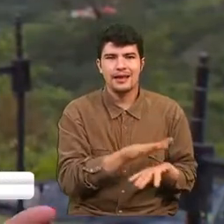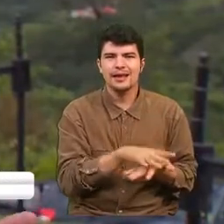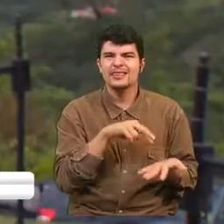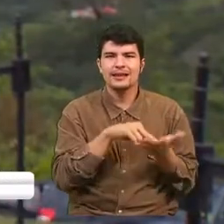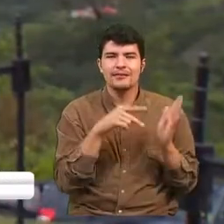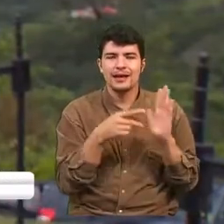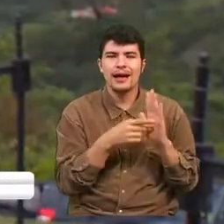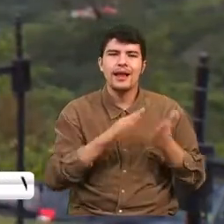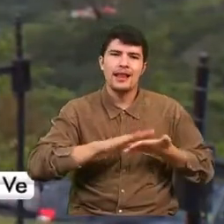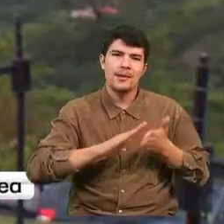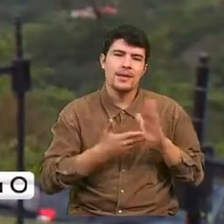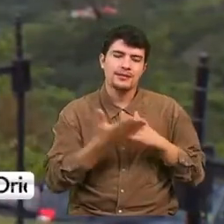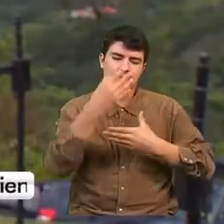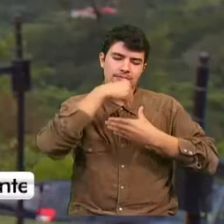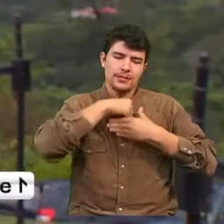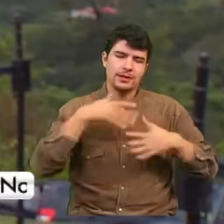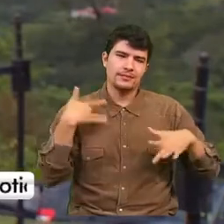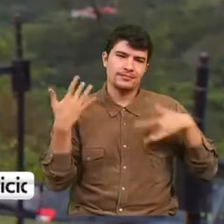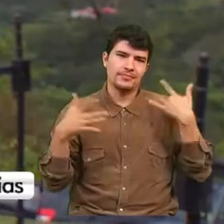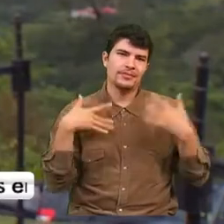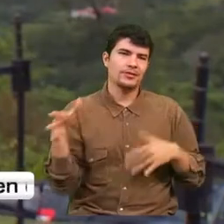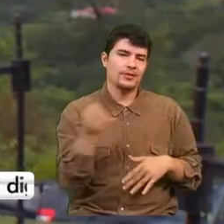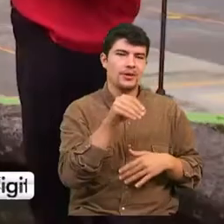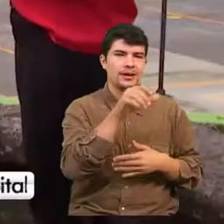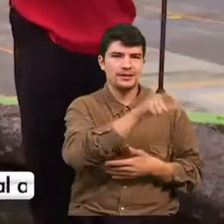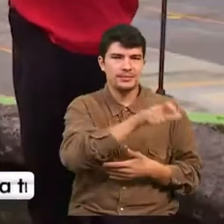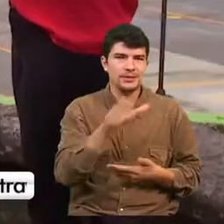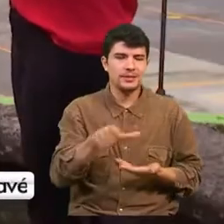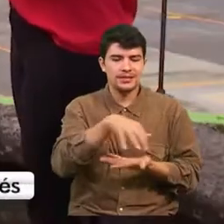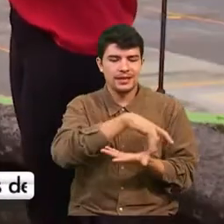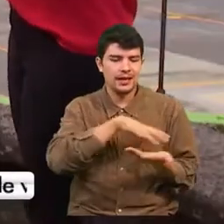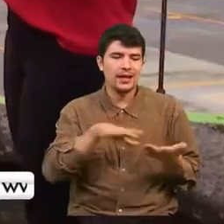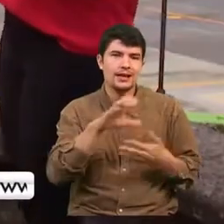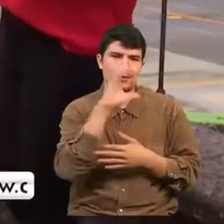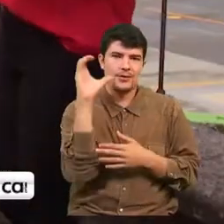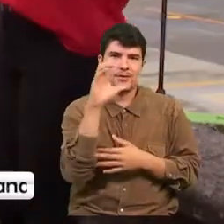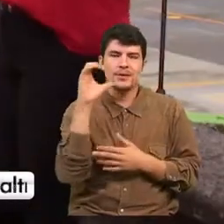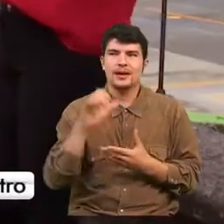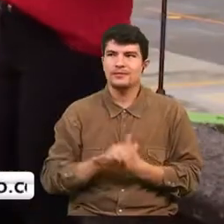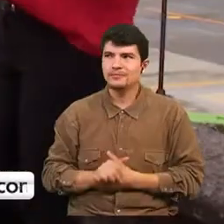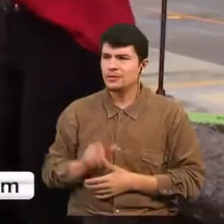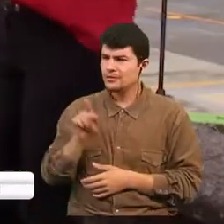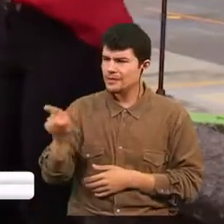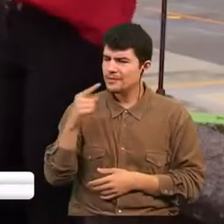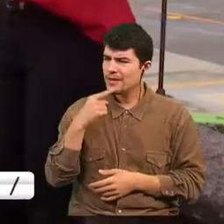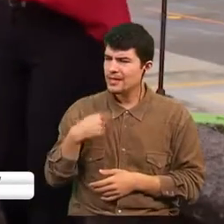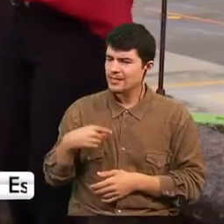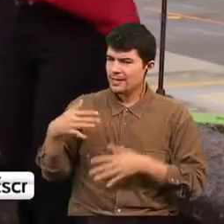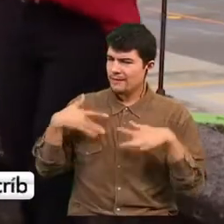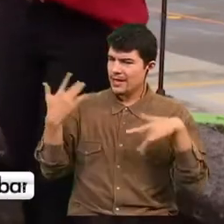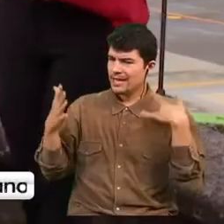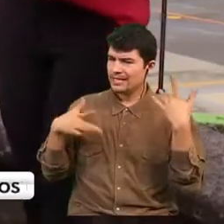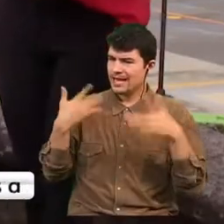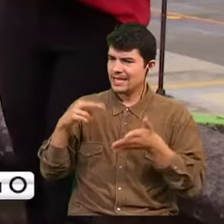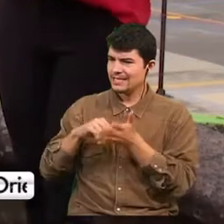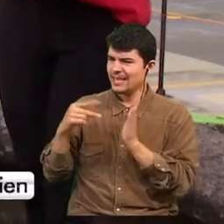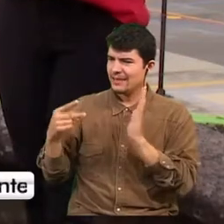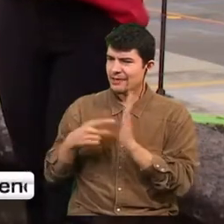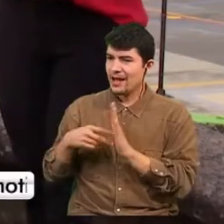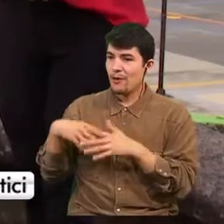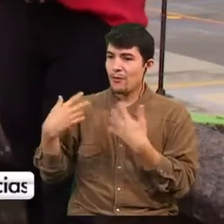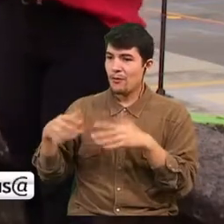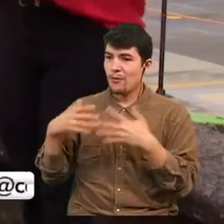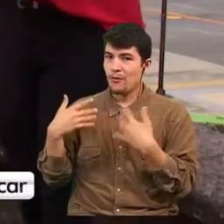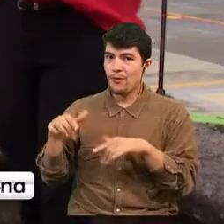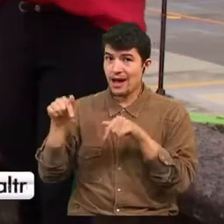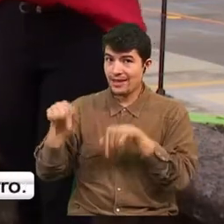es en los cuales debemos estar inmersos todos los santandereanos y los colombianos. Y dijo usted felicidad y la felicidad se representa en algo muy